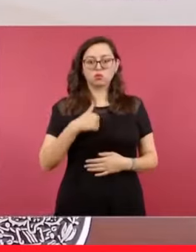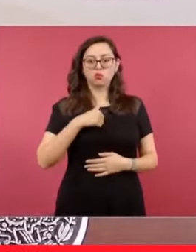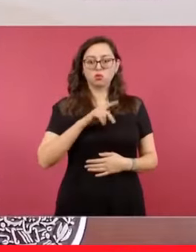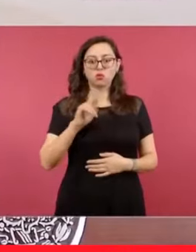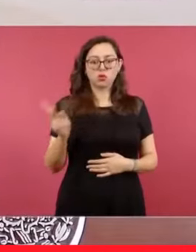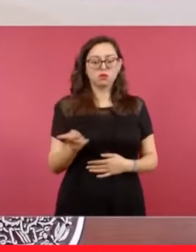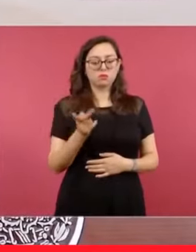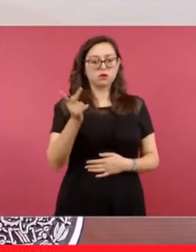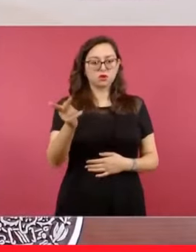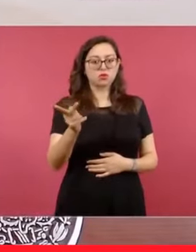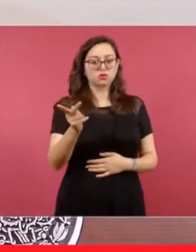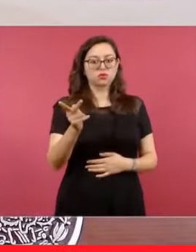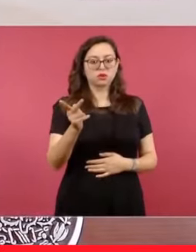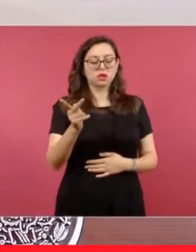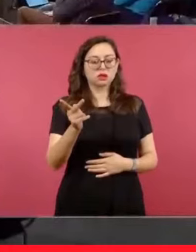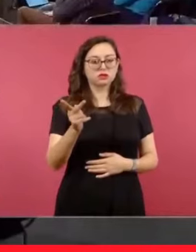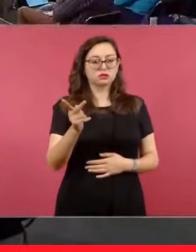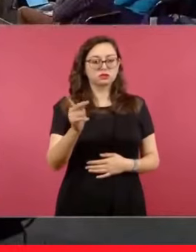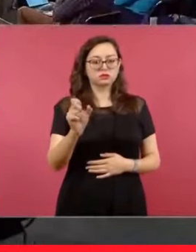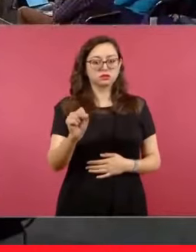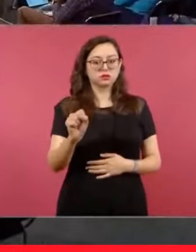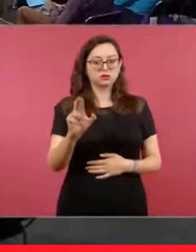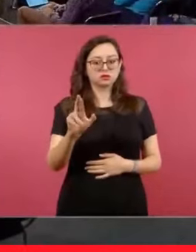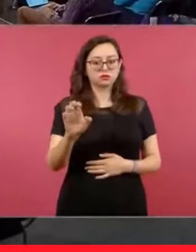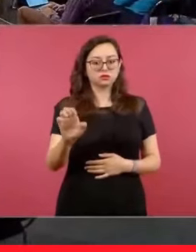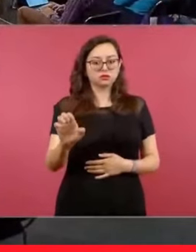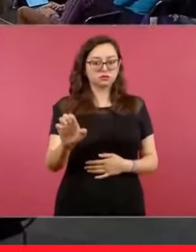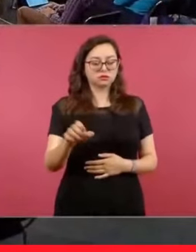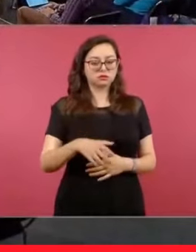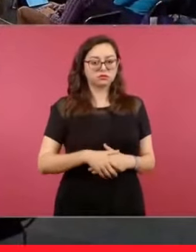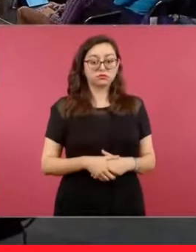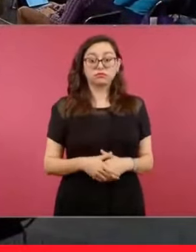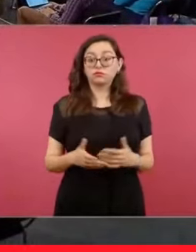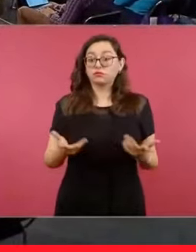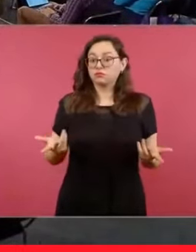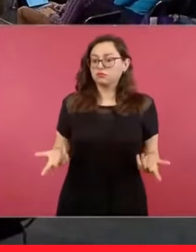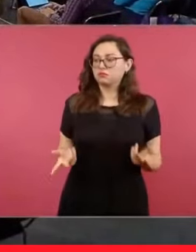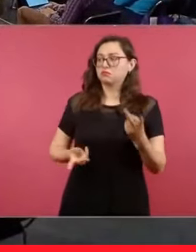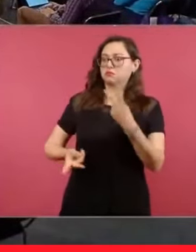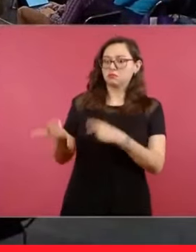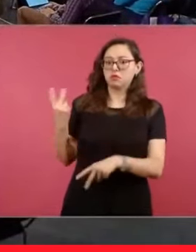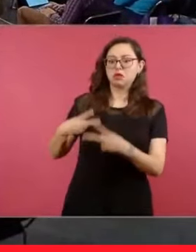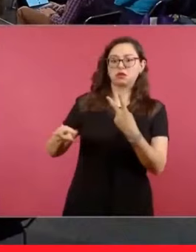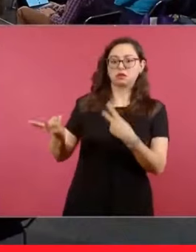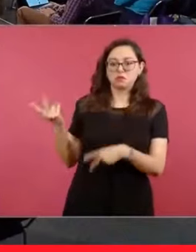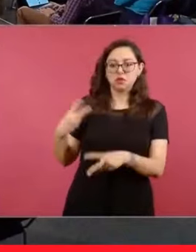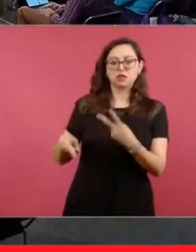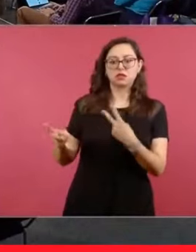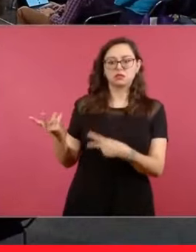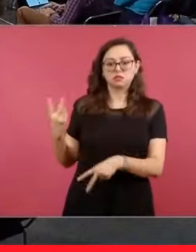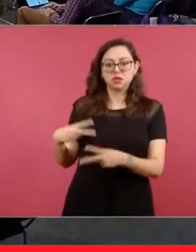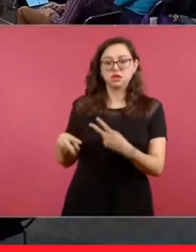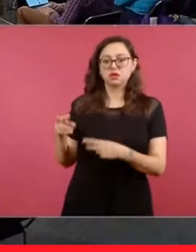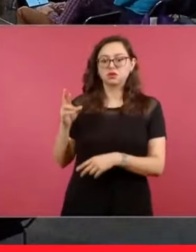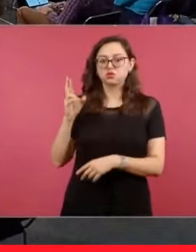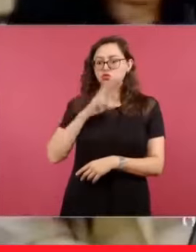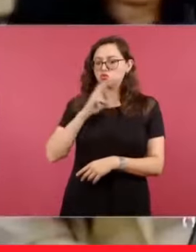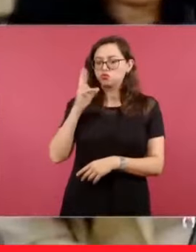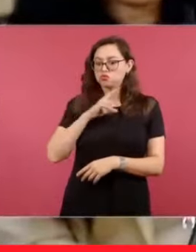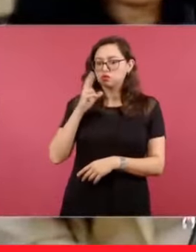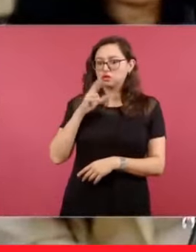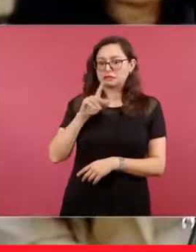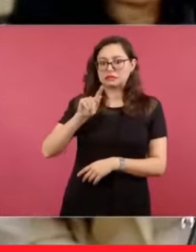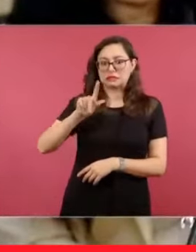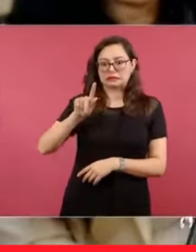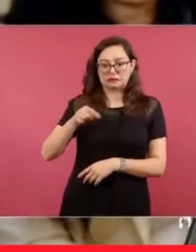es no es a la cancilla donde más hay aumentos de diplomáticos más que Estados Unidos y que china es Rusia con